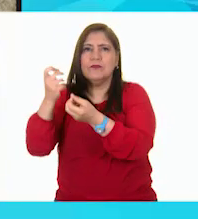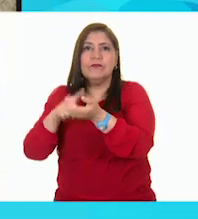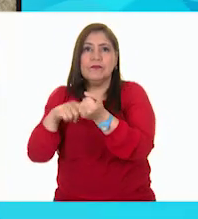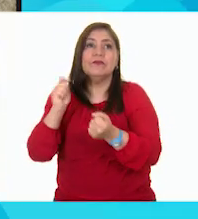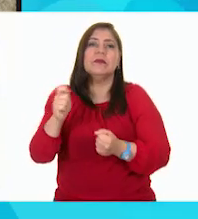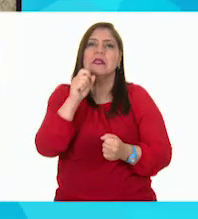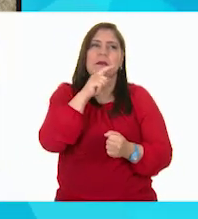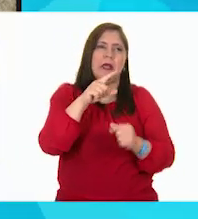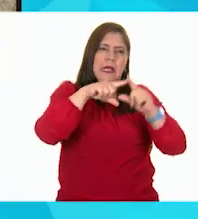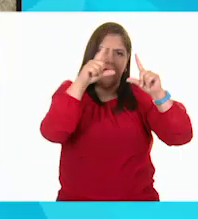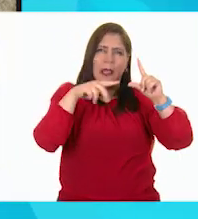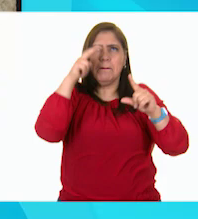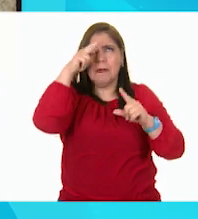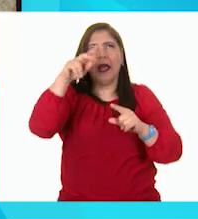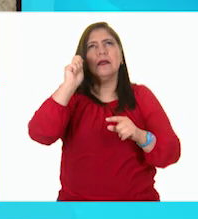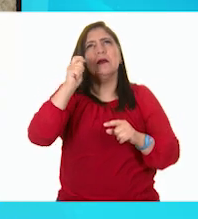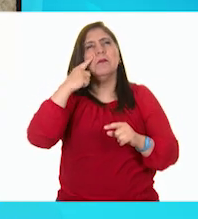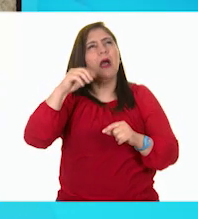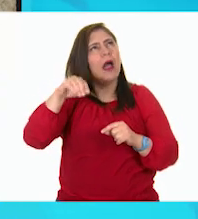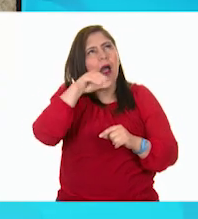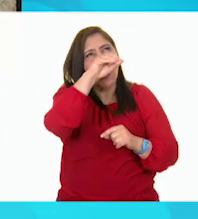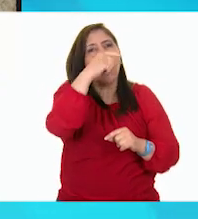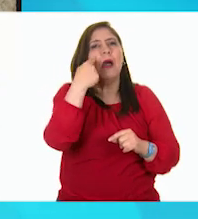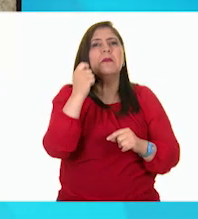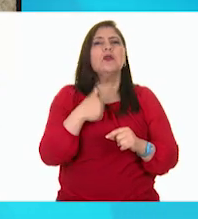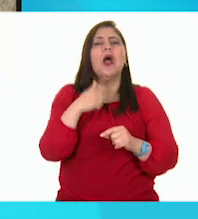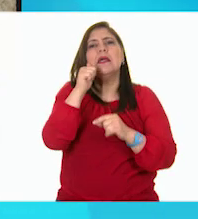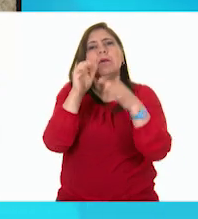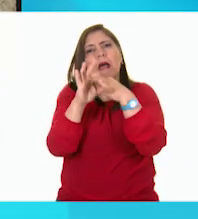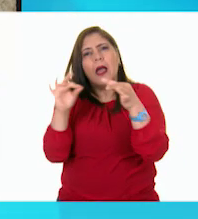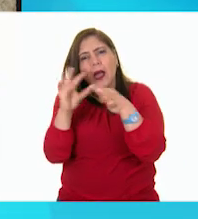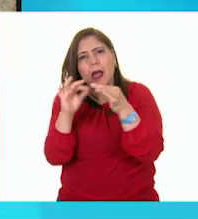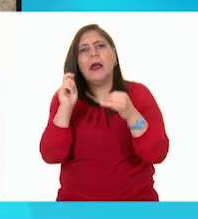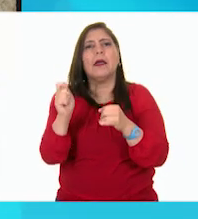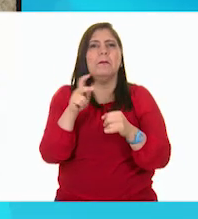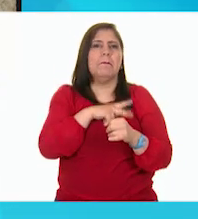México. Es bonito porque siempre nos toca hablar de nuestro pueblo y de nuestras